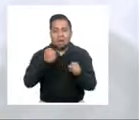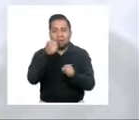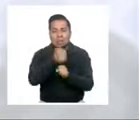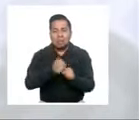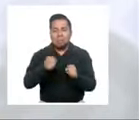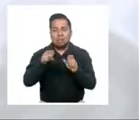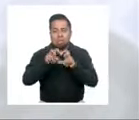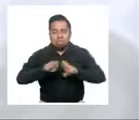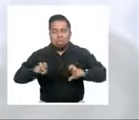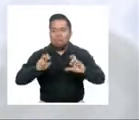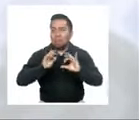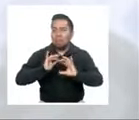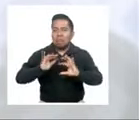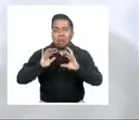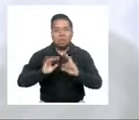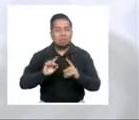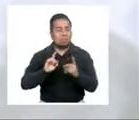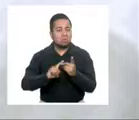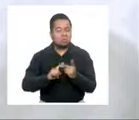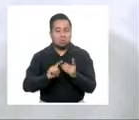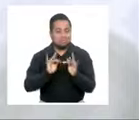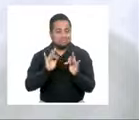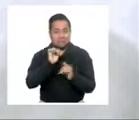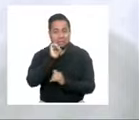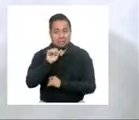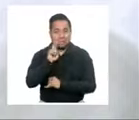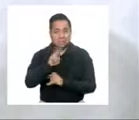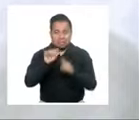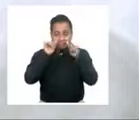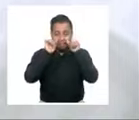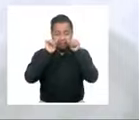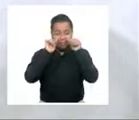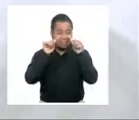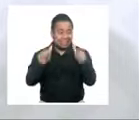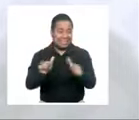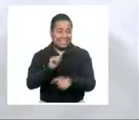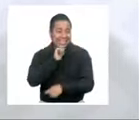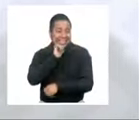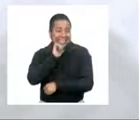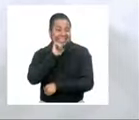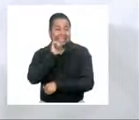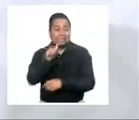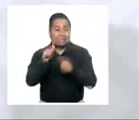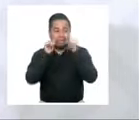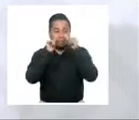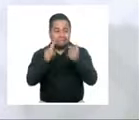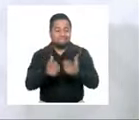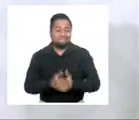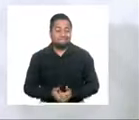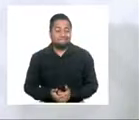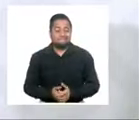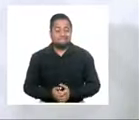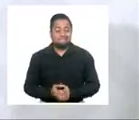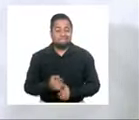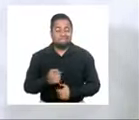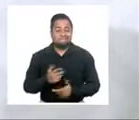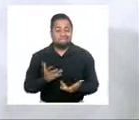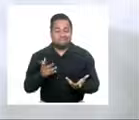ensayen, fue un total descuido, más que descuido, fue